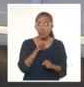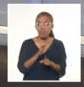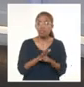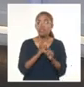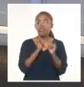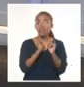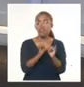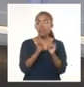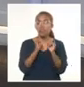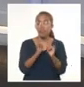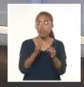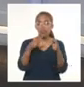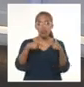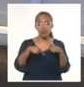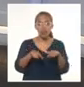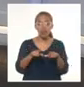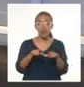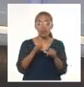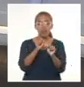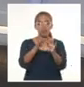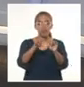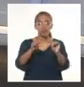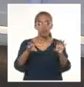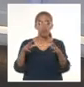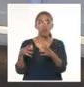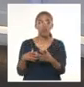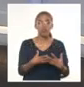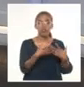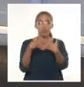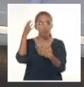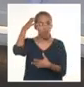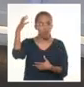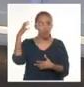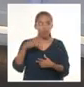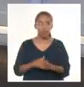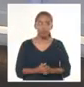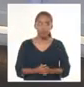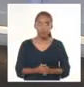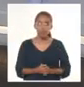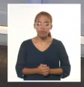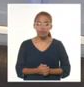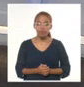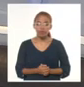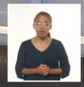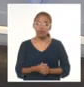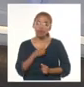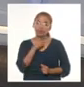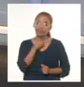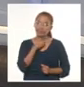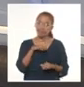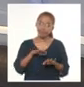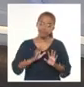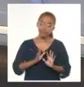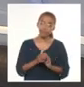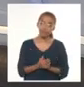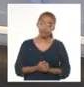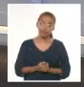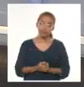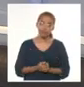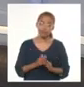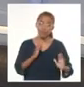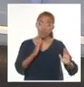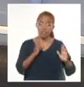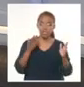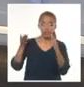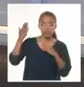que acaba de suministrar el gobierno del demócrata Joe Biden. No extraña, por ejemplo, que en las últimas jornadas algunos